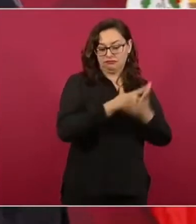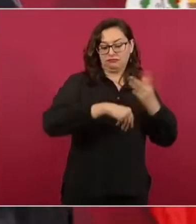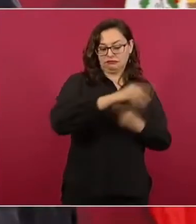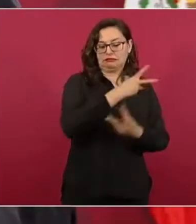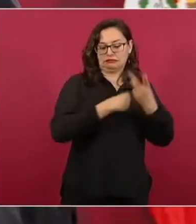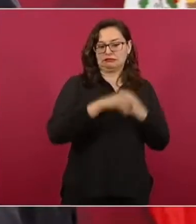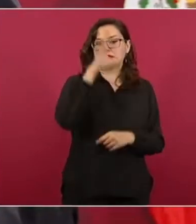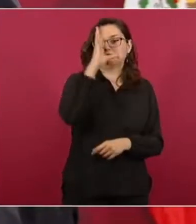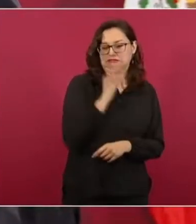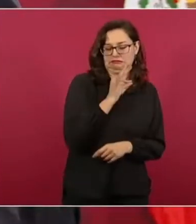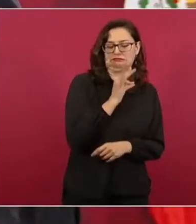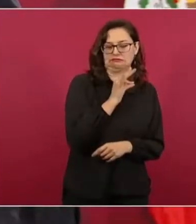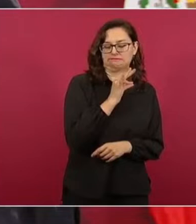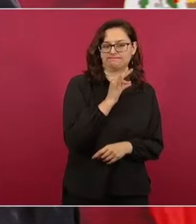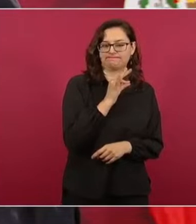pérdida